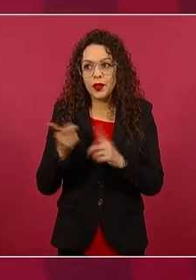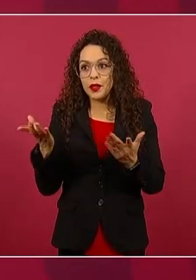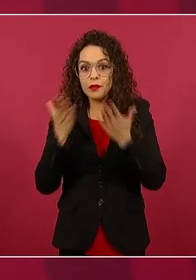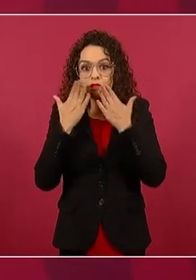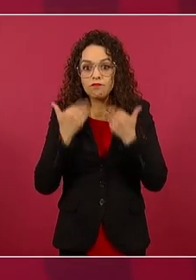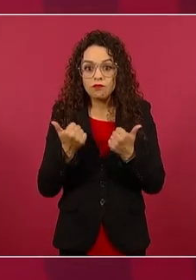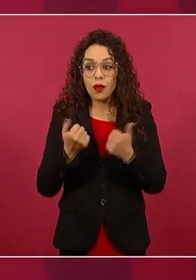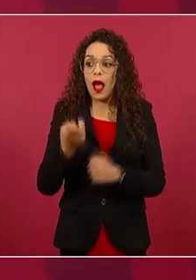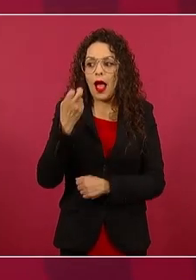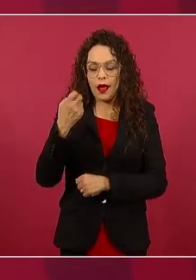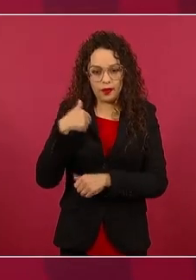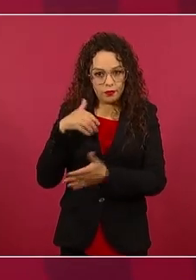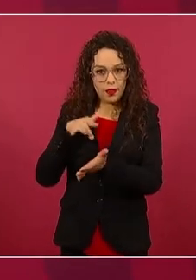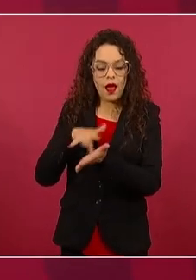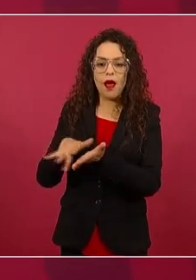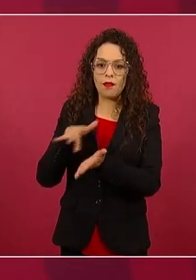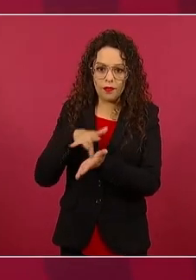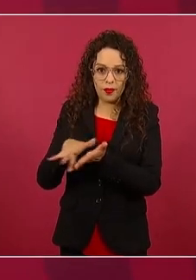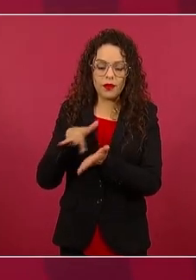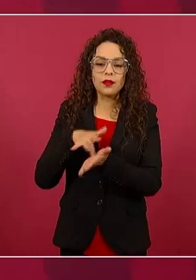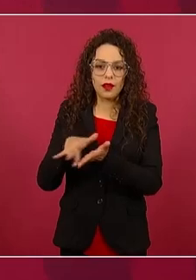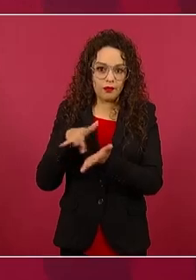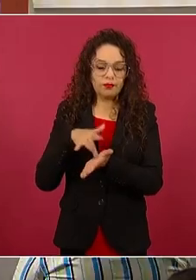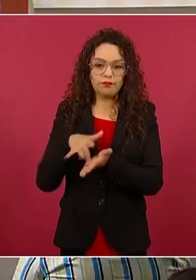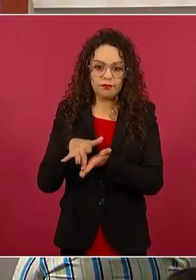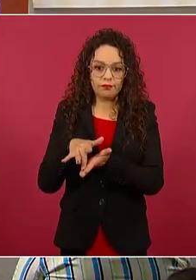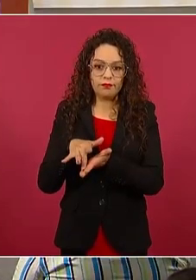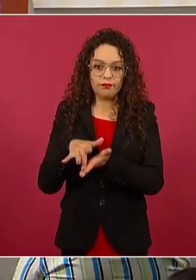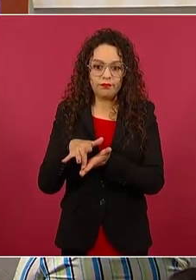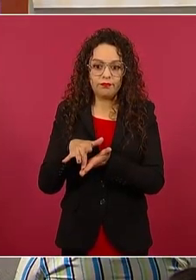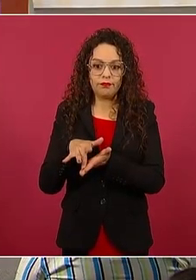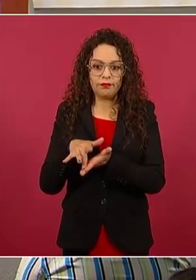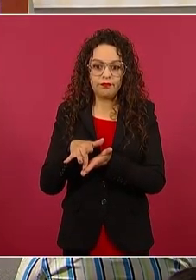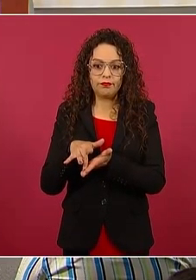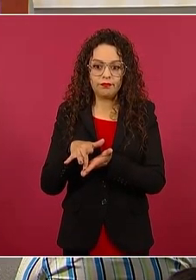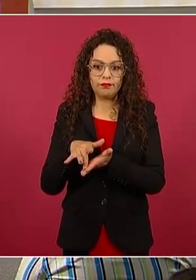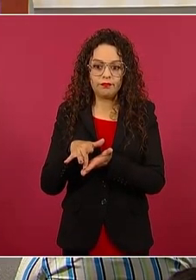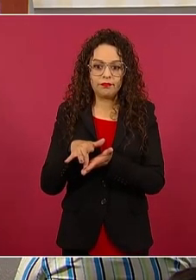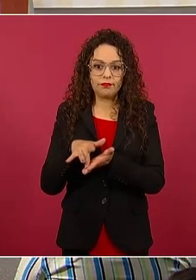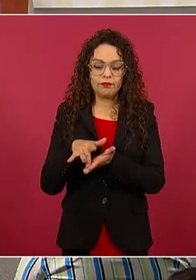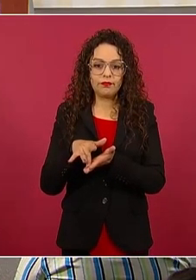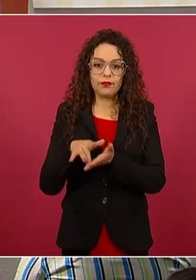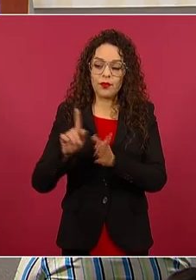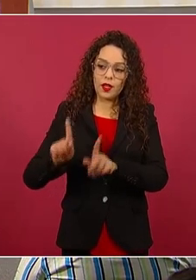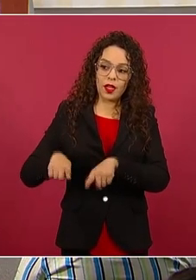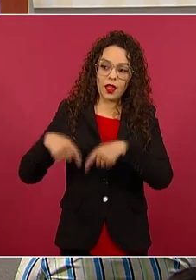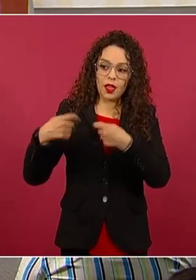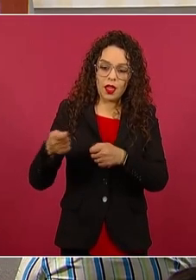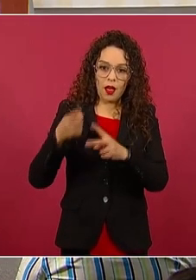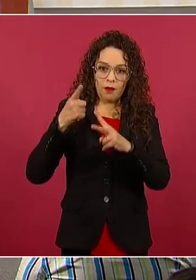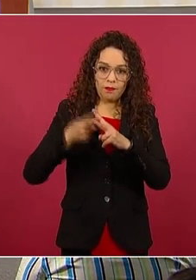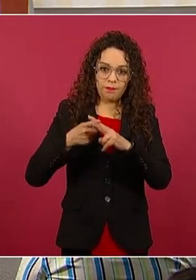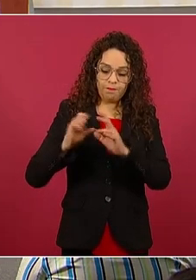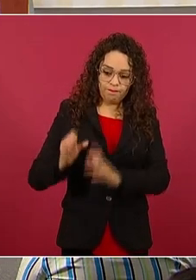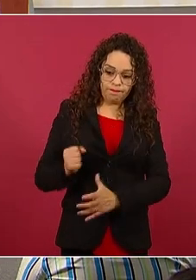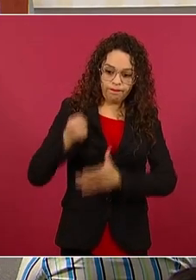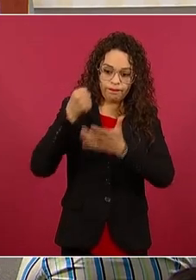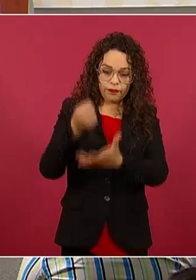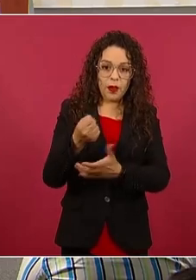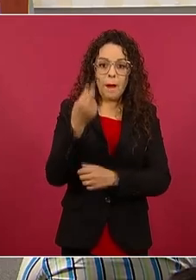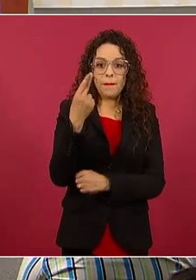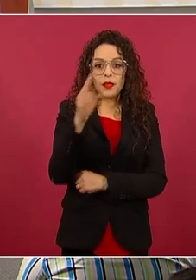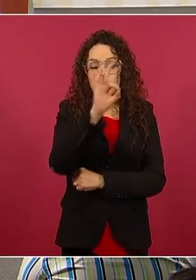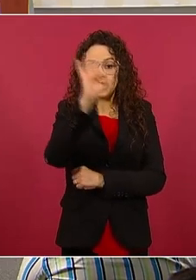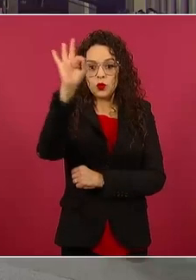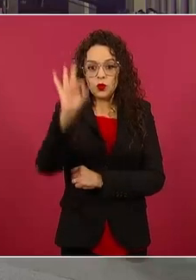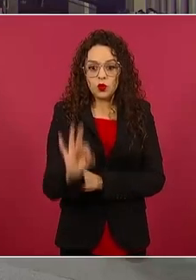trabajar y ya quedamos de que vamos a destinar el 25% del presupuesto de